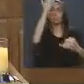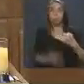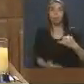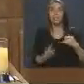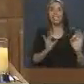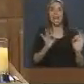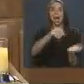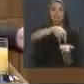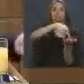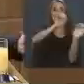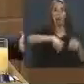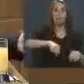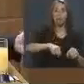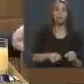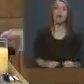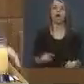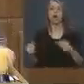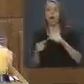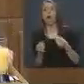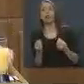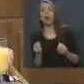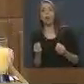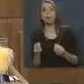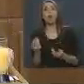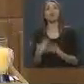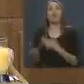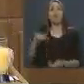la discusión va a ser cómo financiamos la ley SANA.